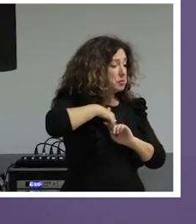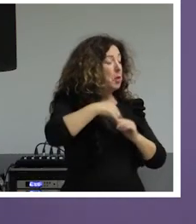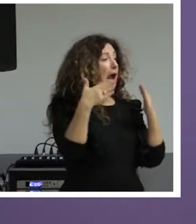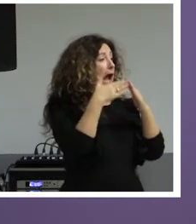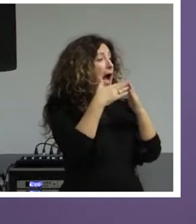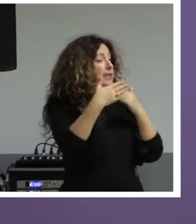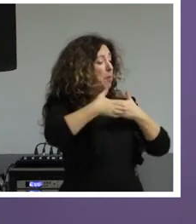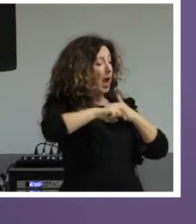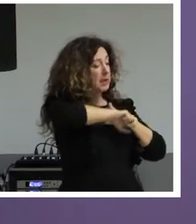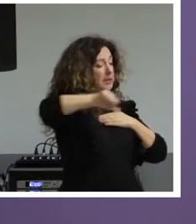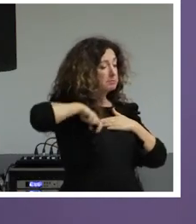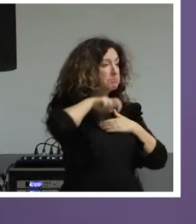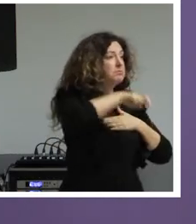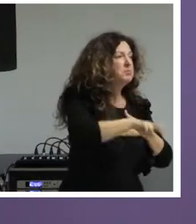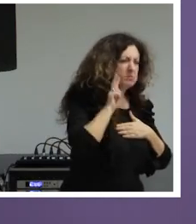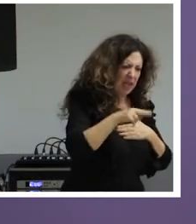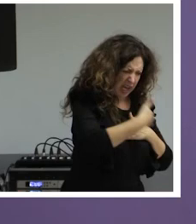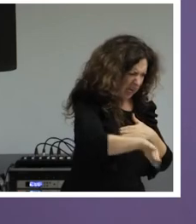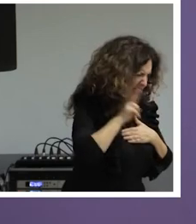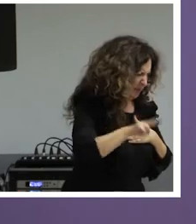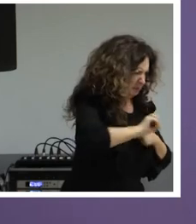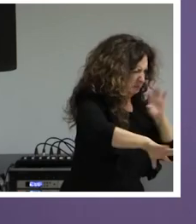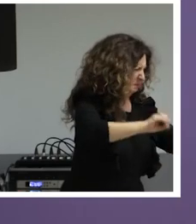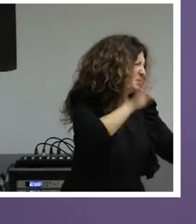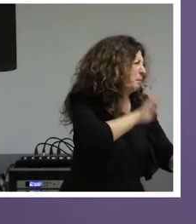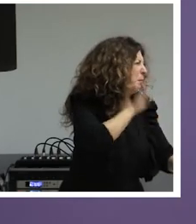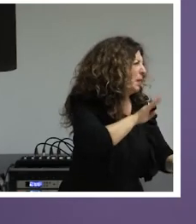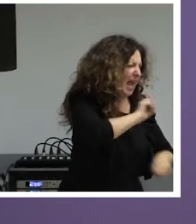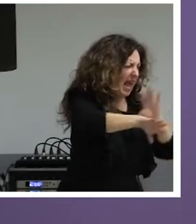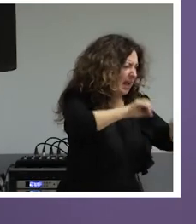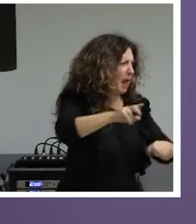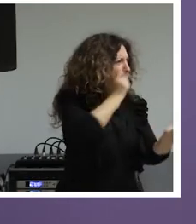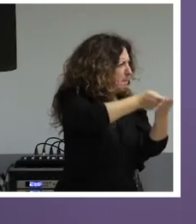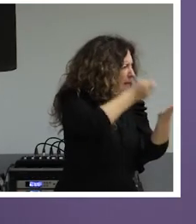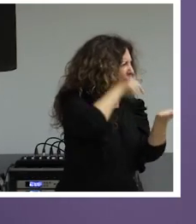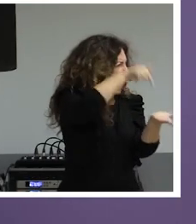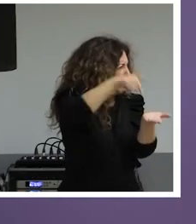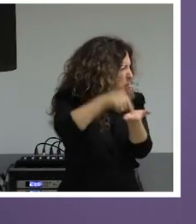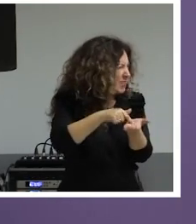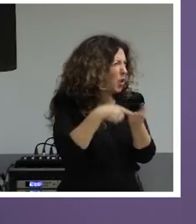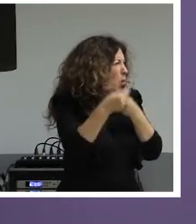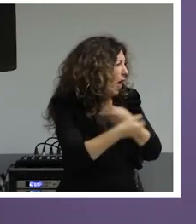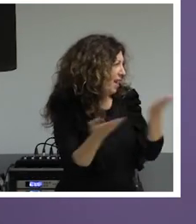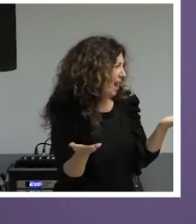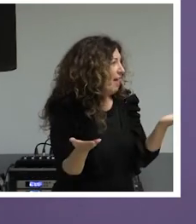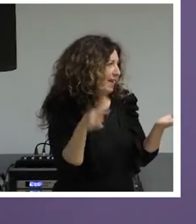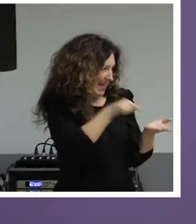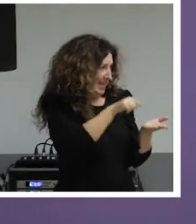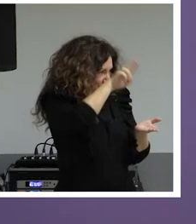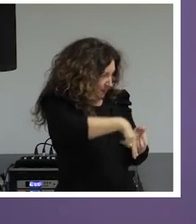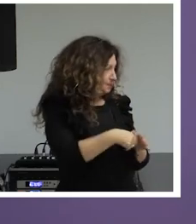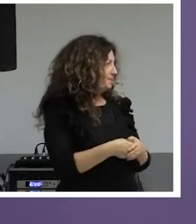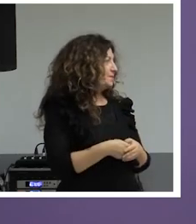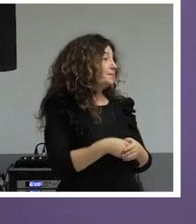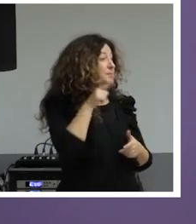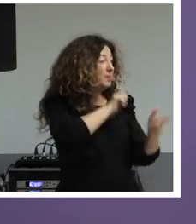firmemente la política municipalista porque creo que es la más cercana la que realmente preocupa la gente cuando sale del portal de su casa